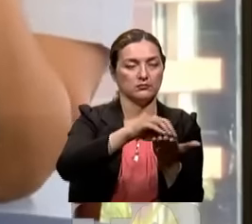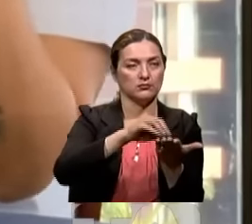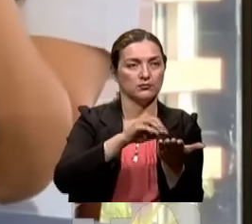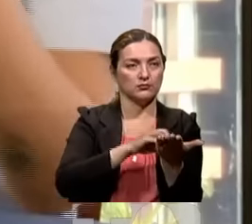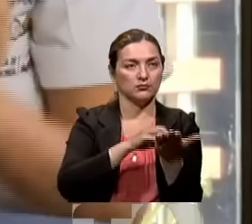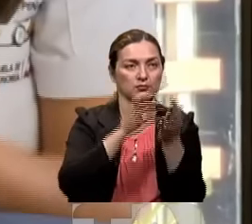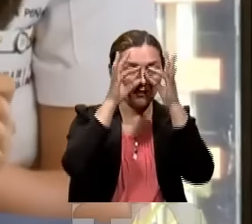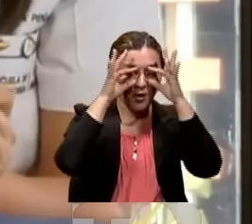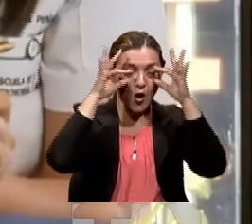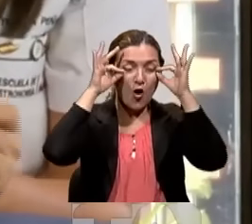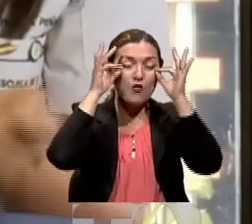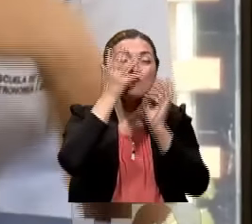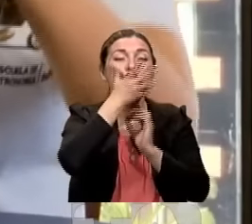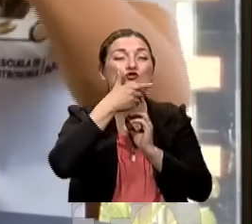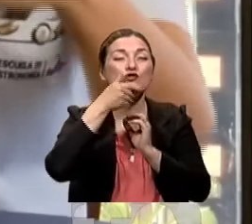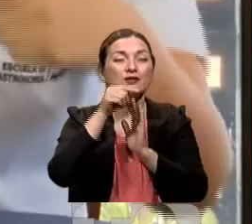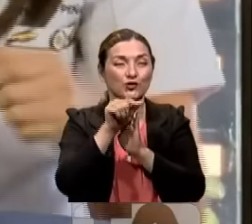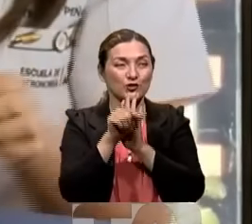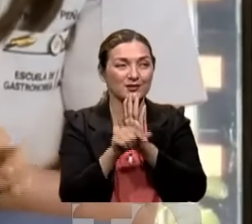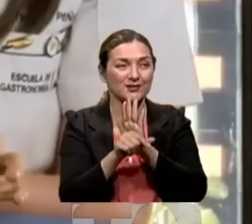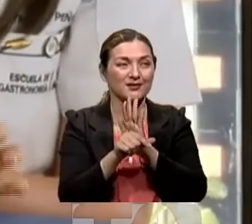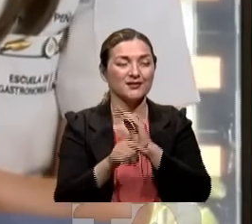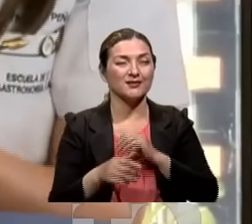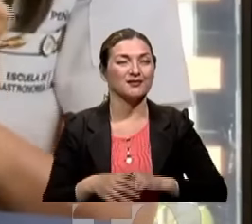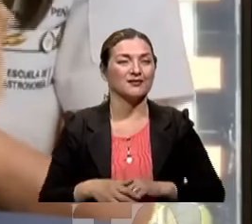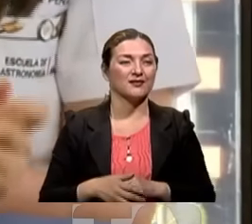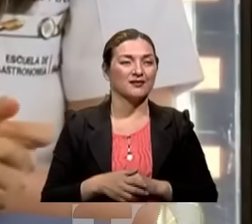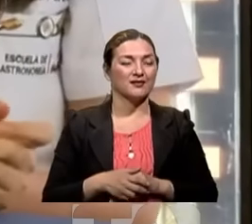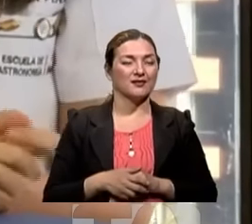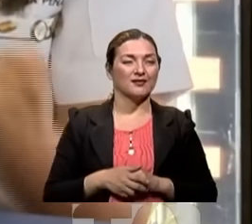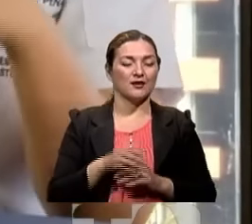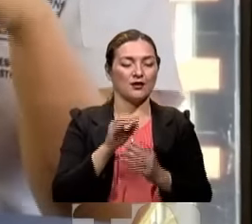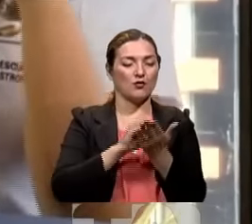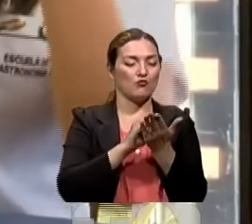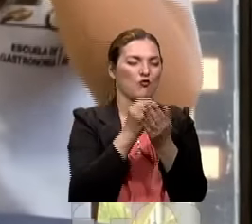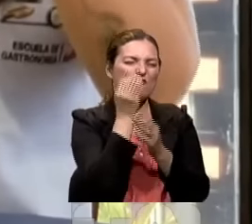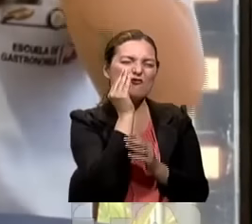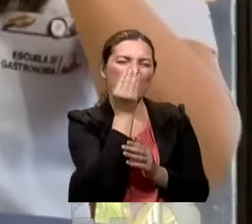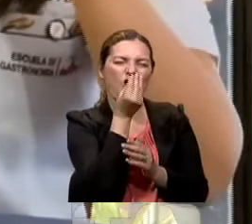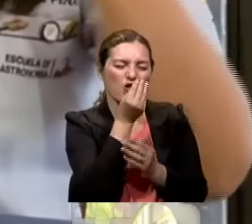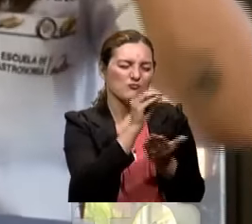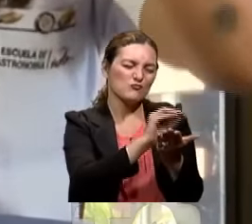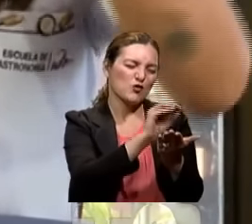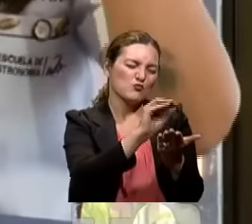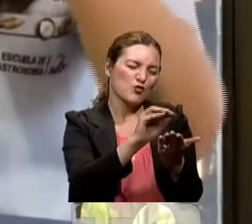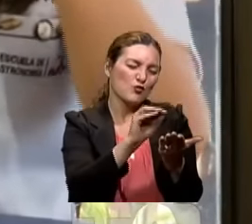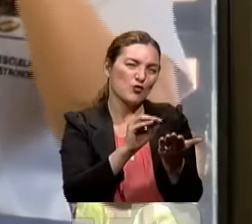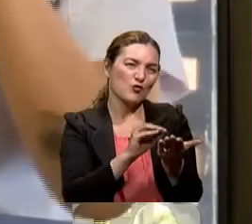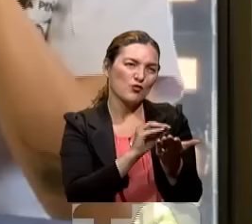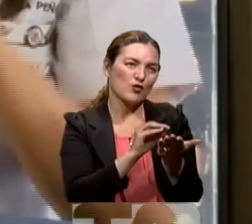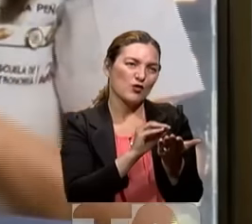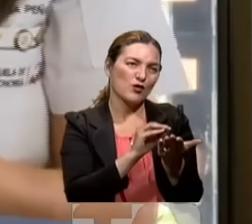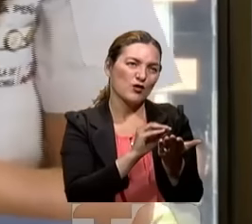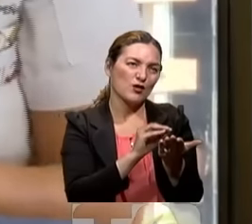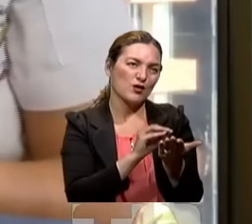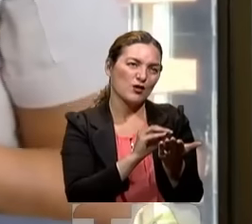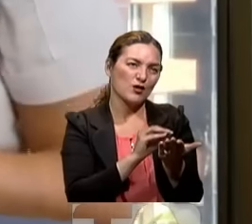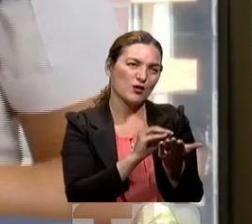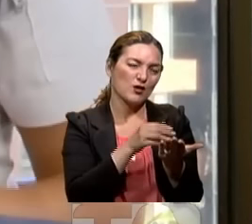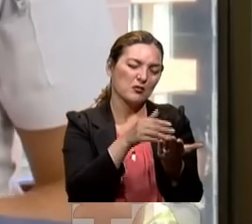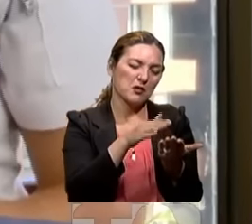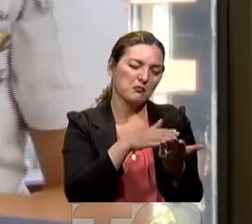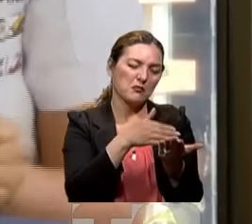ojos súper bonitos de la guagua, se ve el detalle, la decoración súper limpia, las florcitas y demás, por ahí una vaporizada o un pincel con agua para que tengan más